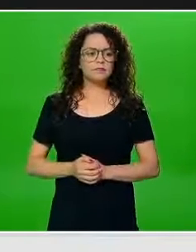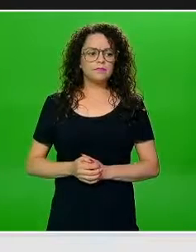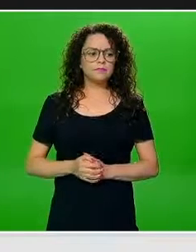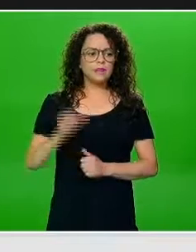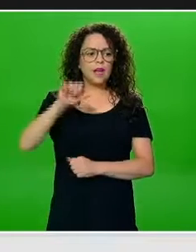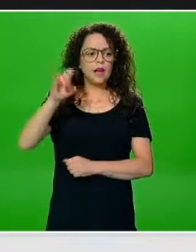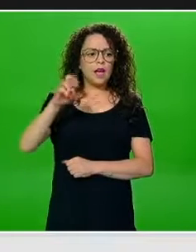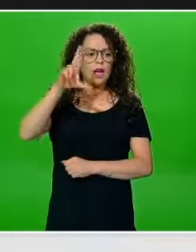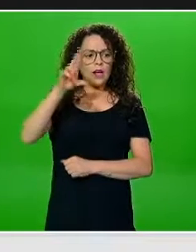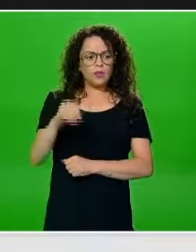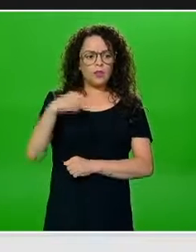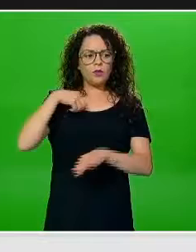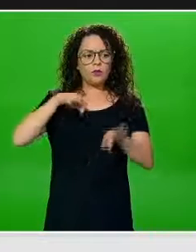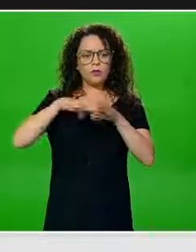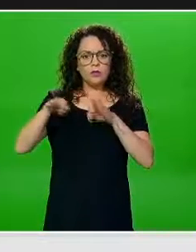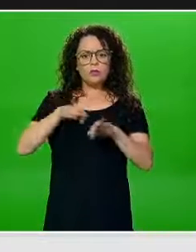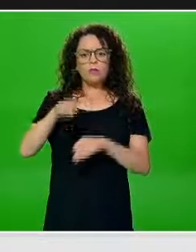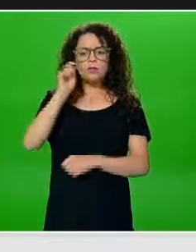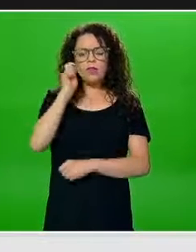Digital. Doctora Ceballos,